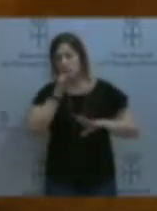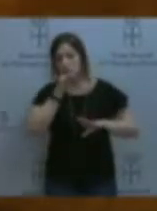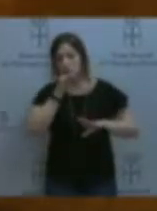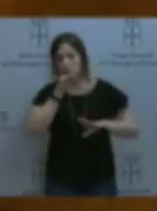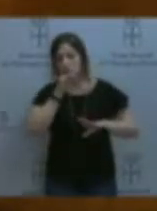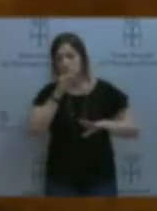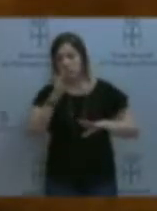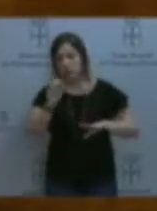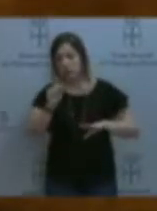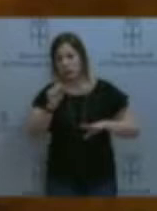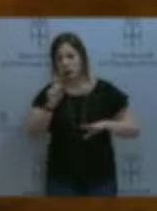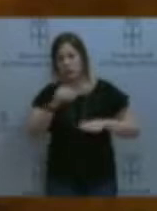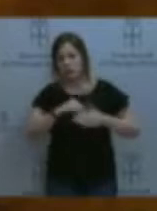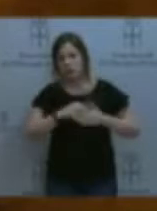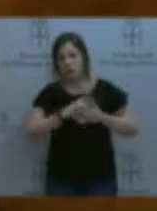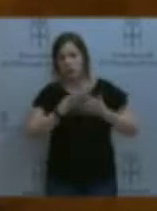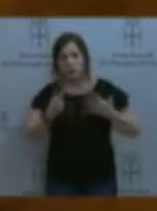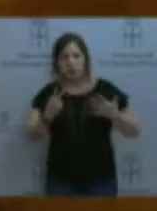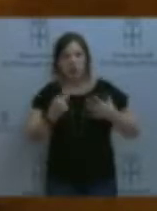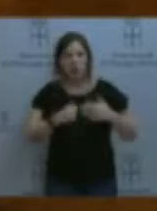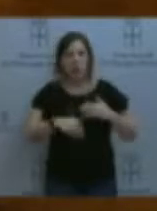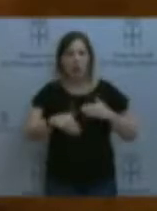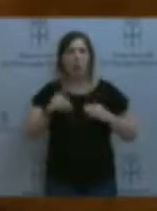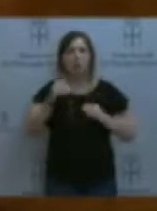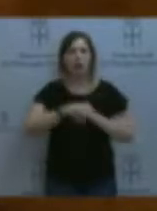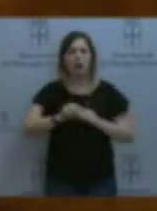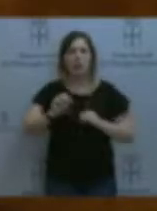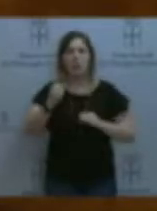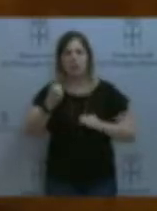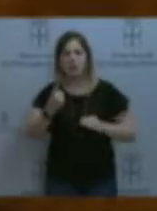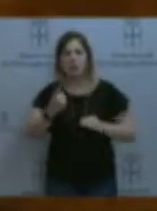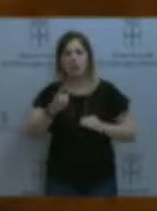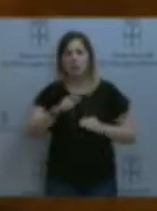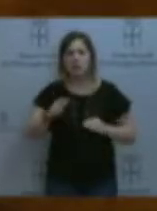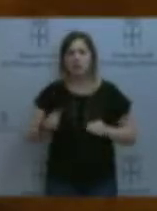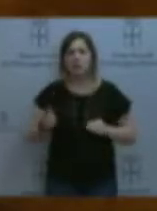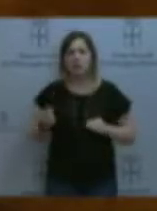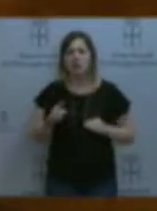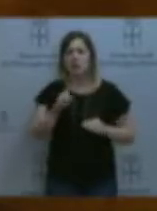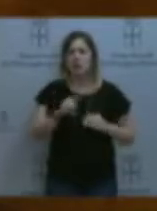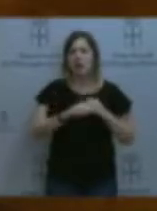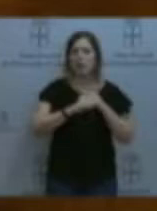votación, votan los arrendatarios de la primera planta para ir a